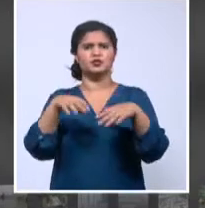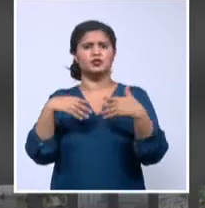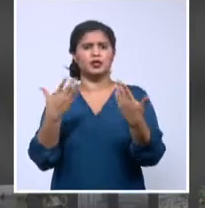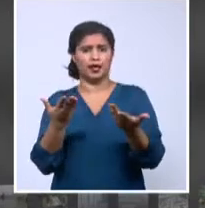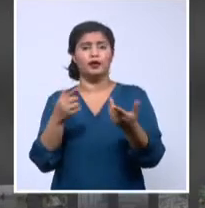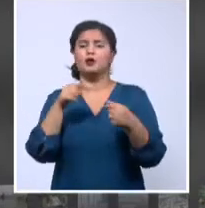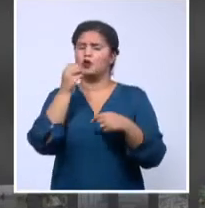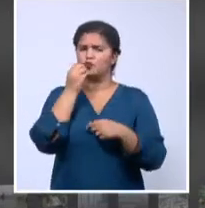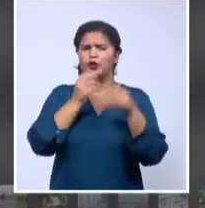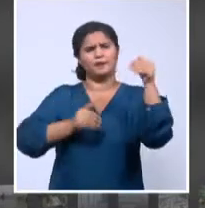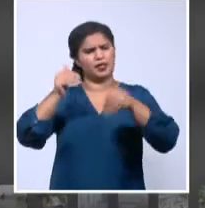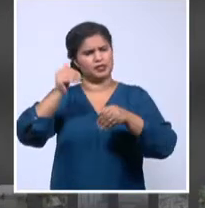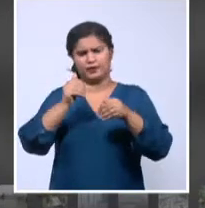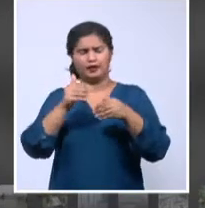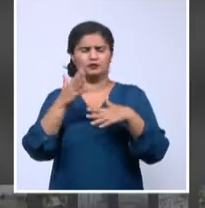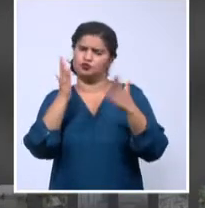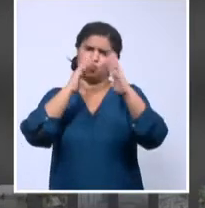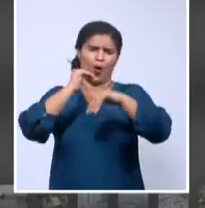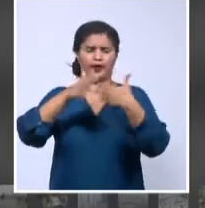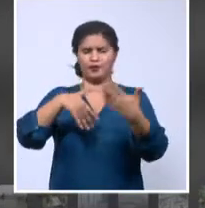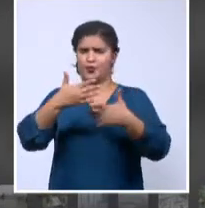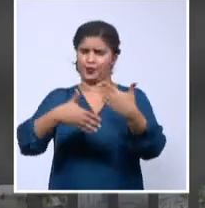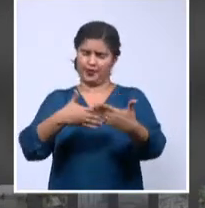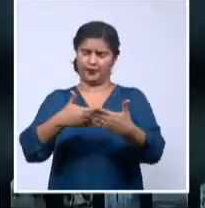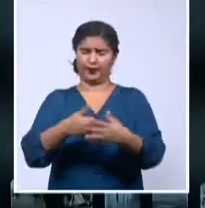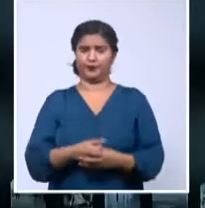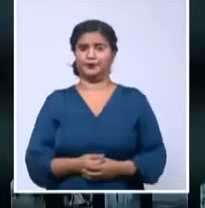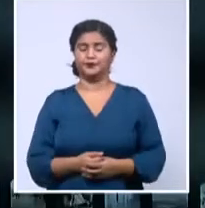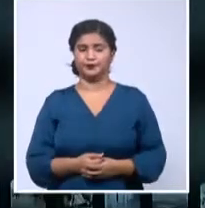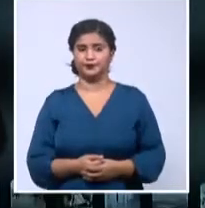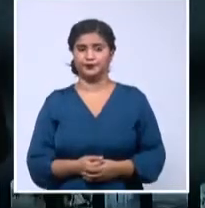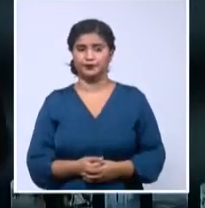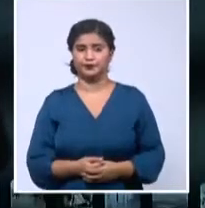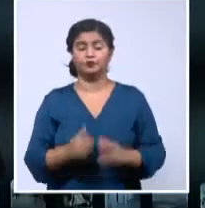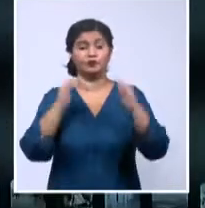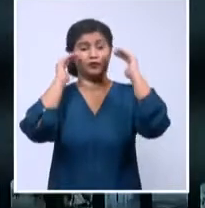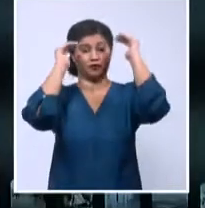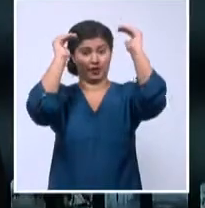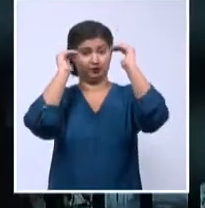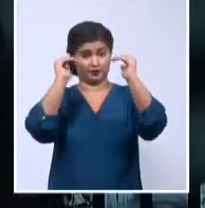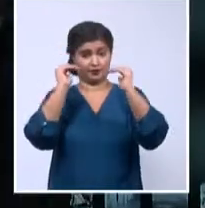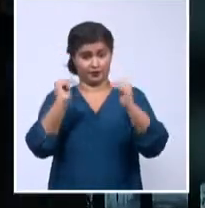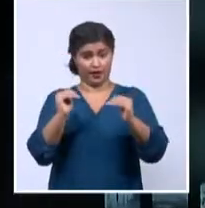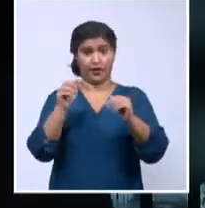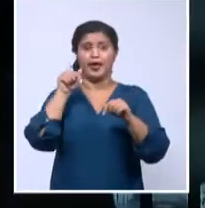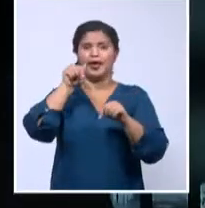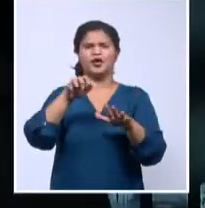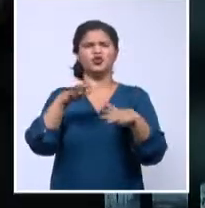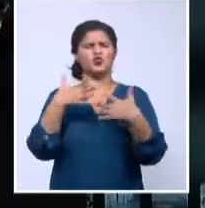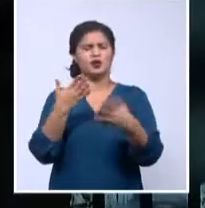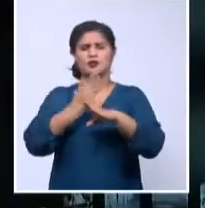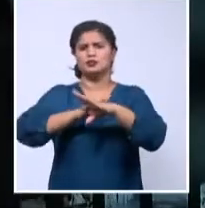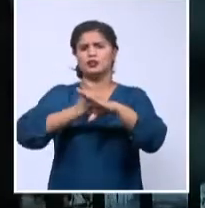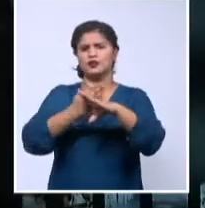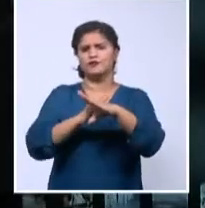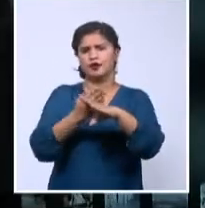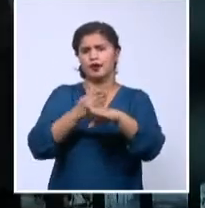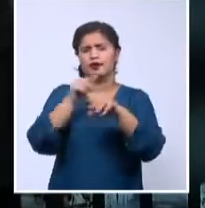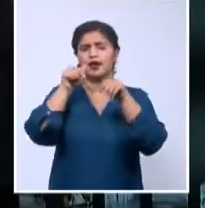han participado en la reunión frente al ministerio. Esto es esencialmente, repito, lo que dijeron los